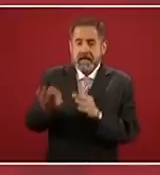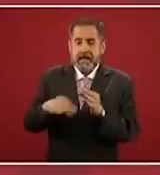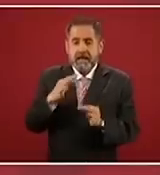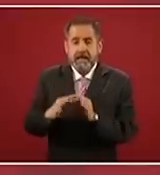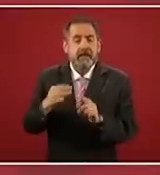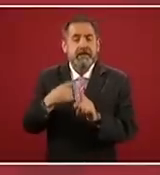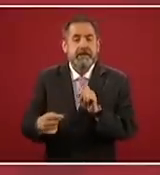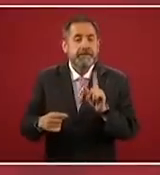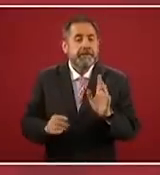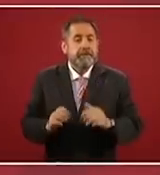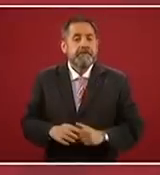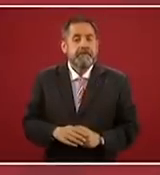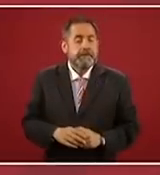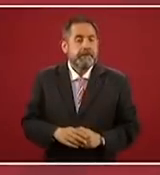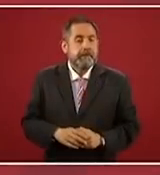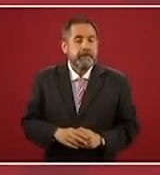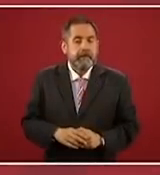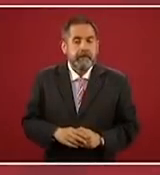de